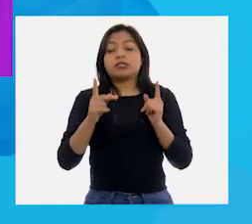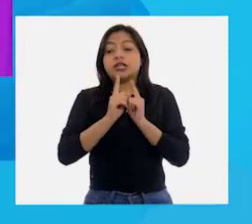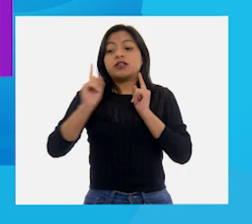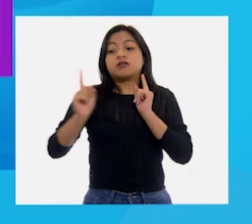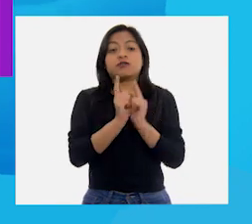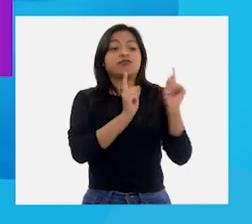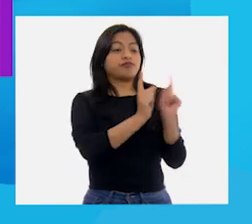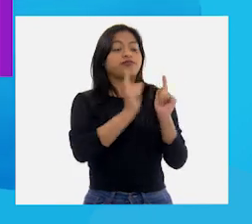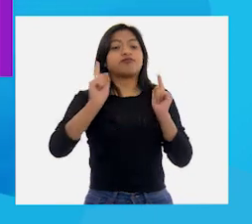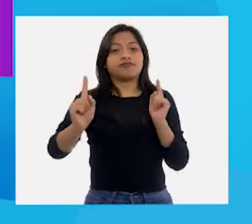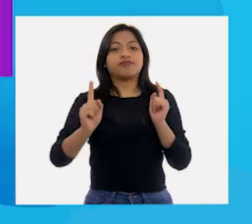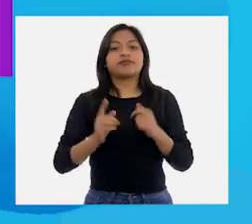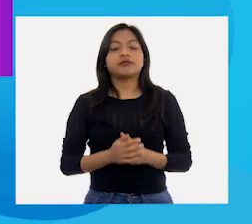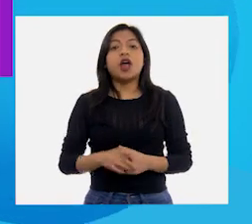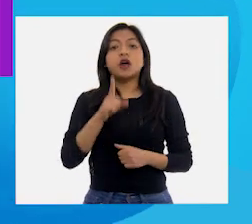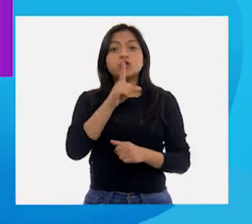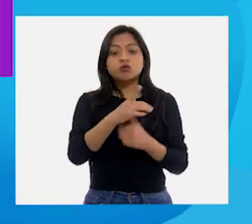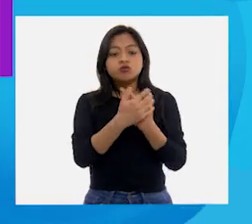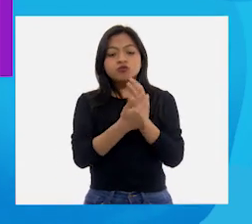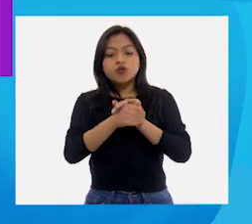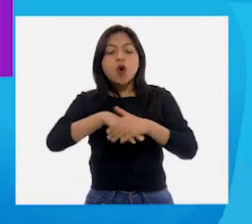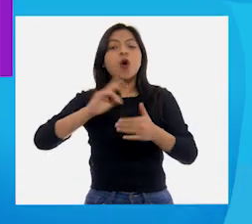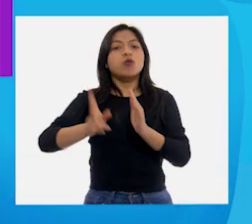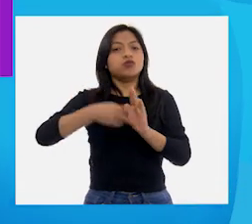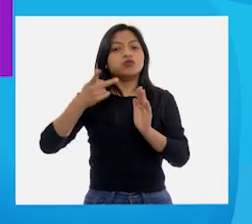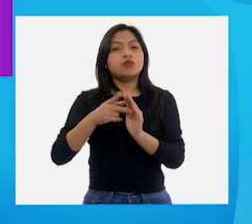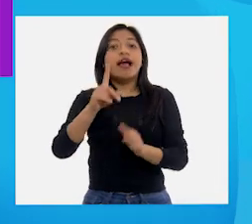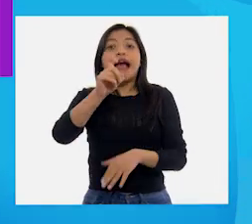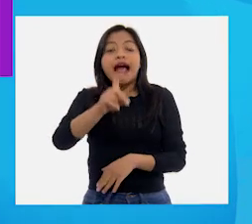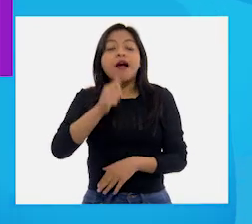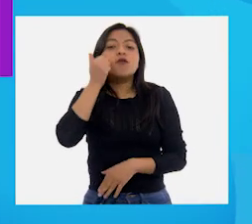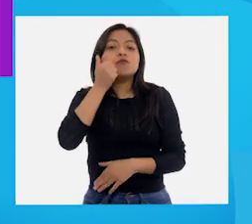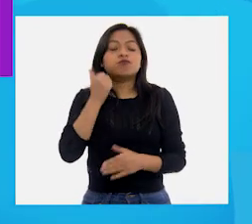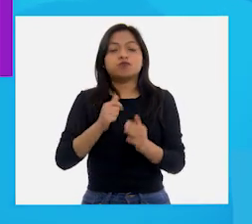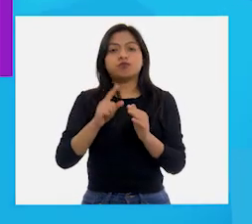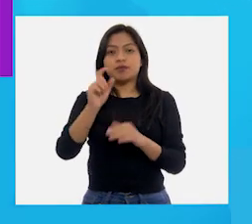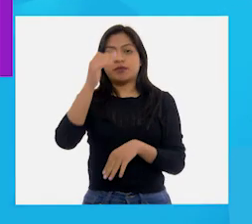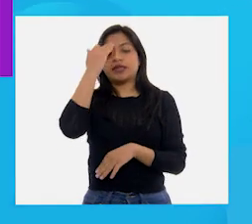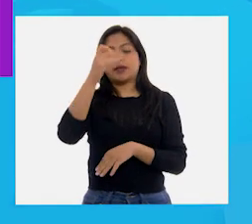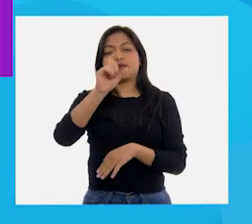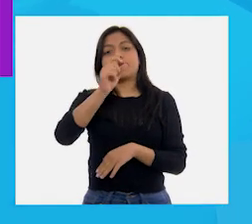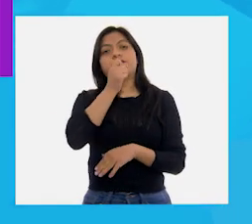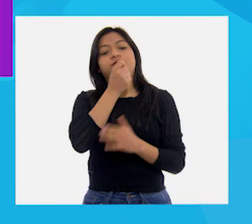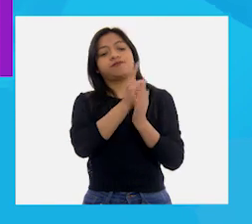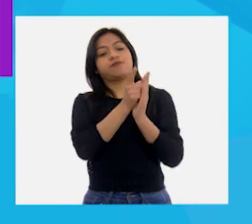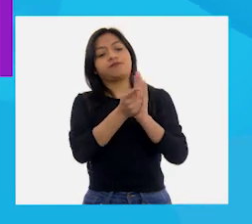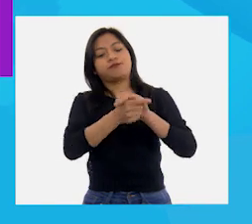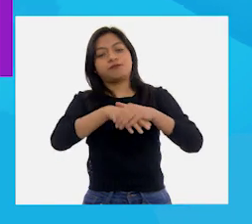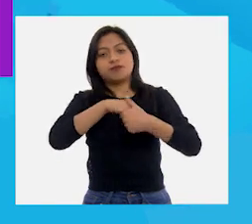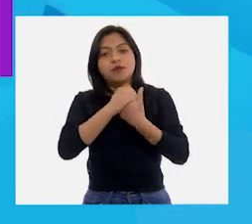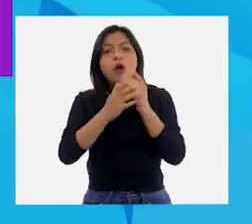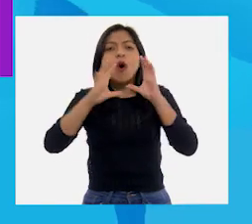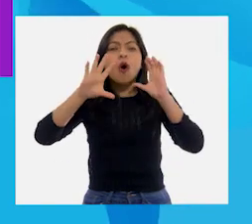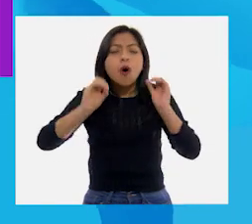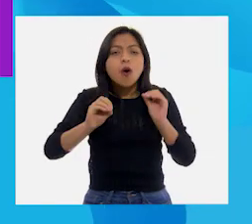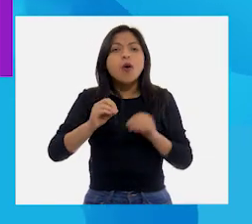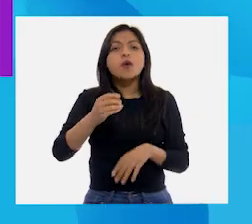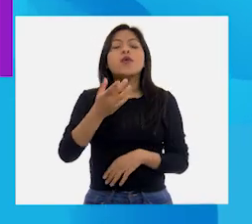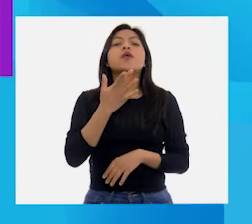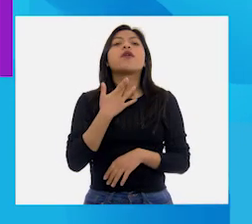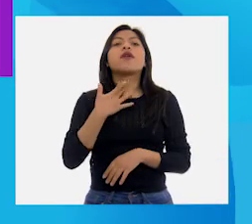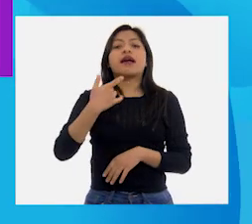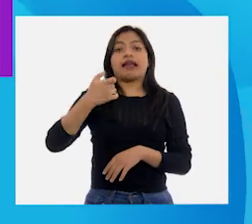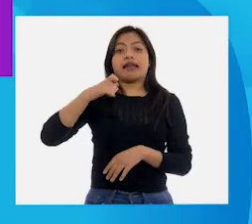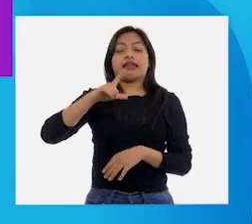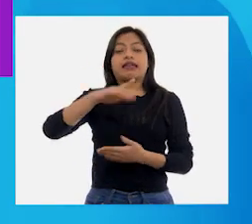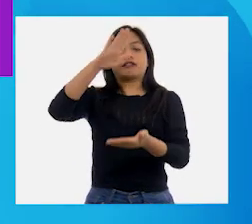distancia. Lávate las manos muy seguido con agua y jabón por lo menos durante 20 segundos. O aplica